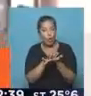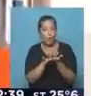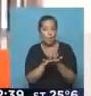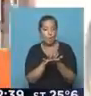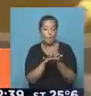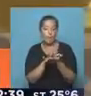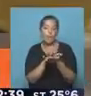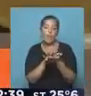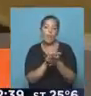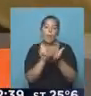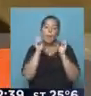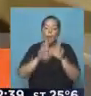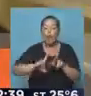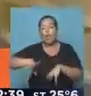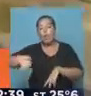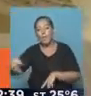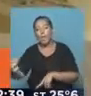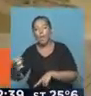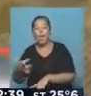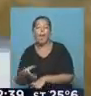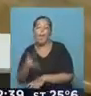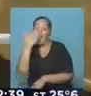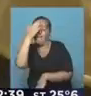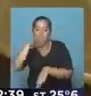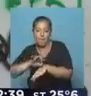más letal que el de las